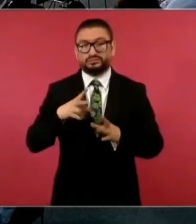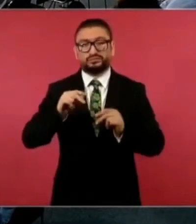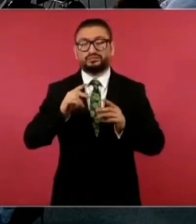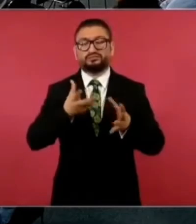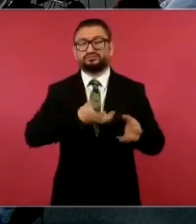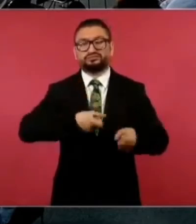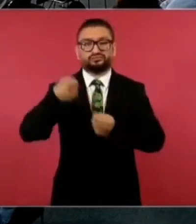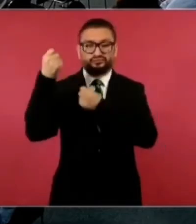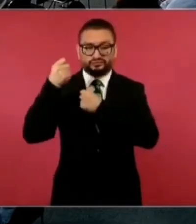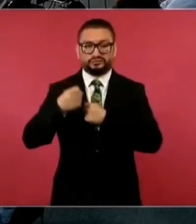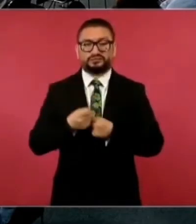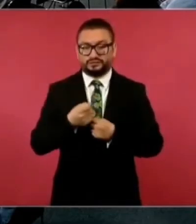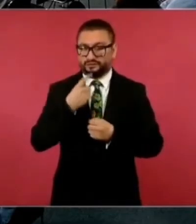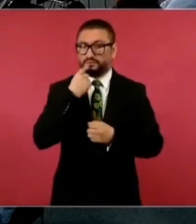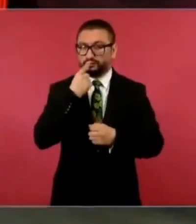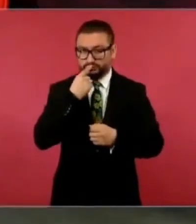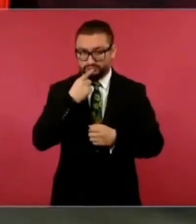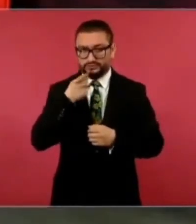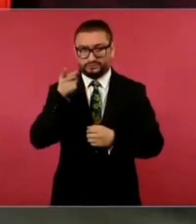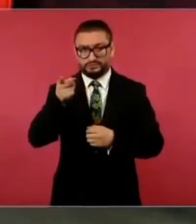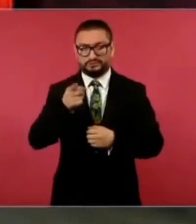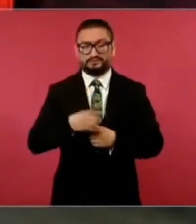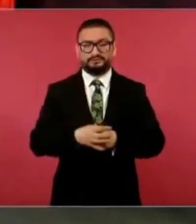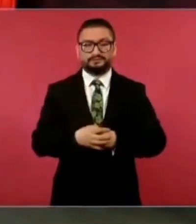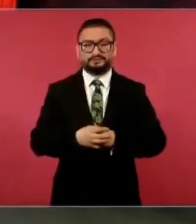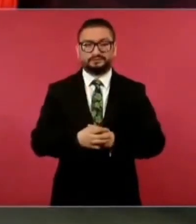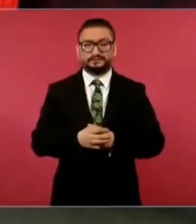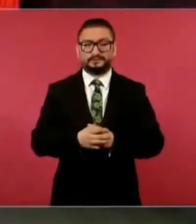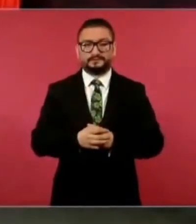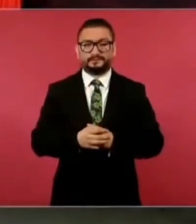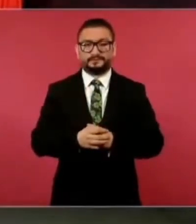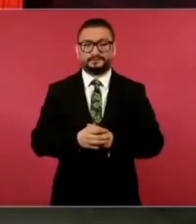llevaron la policía.